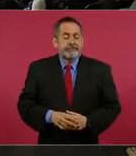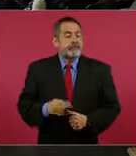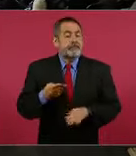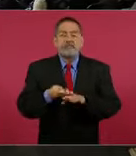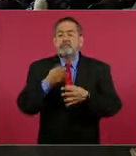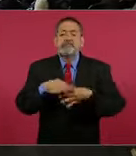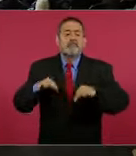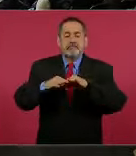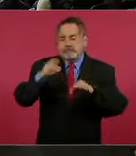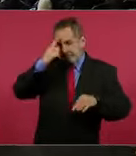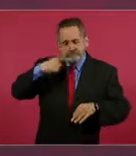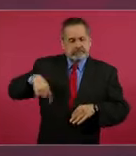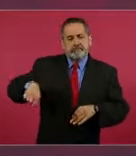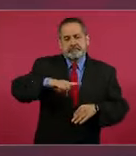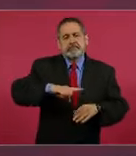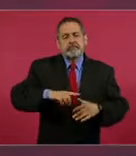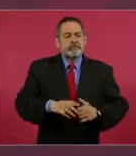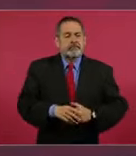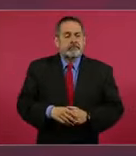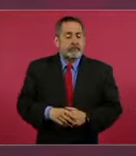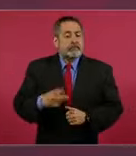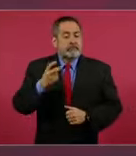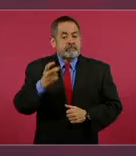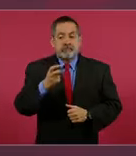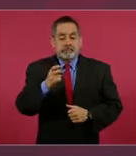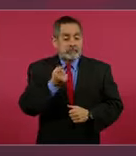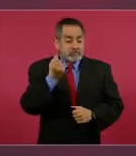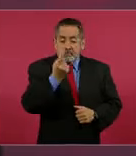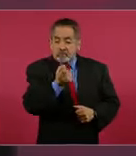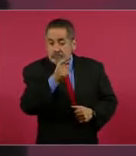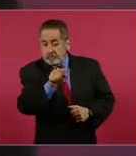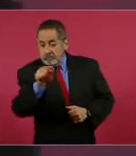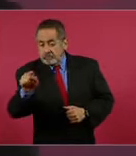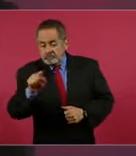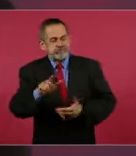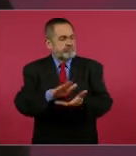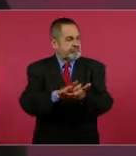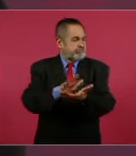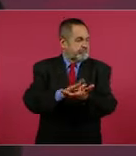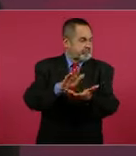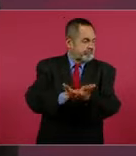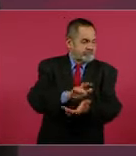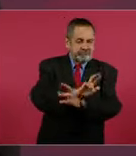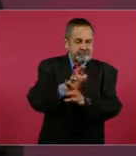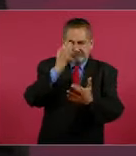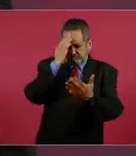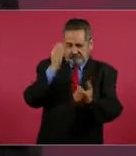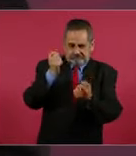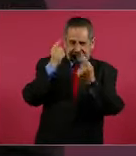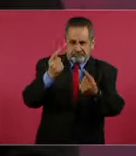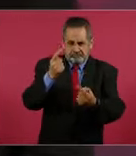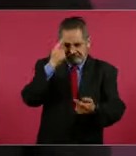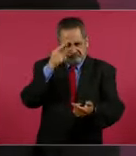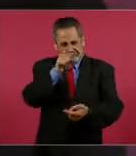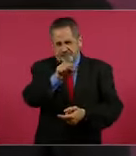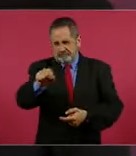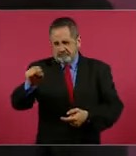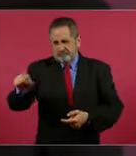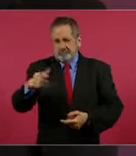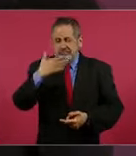fundamental. Por eso nuestro reconocimiento a los que hacen periodismo